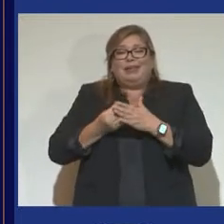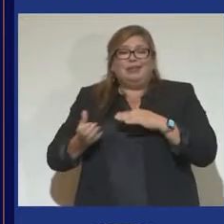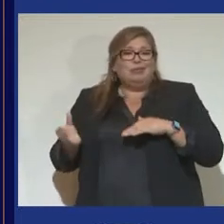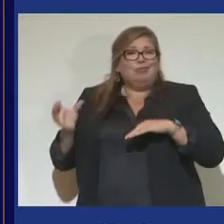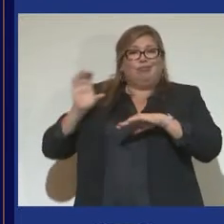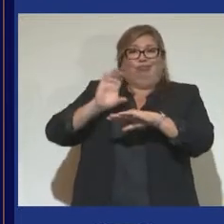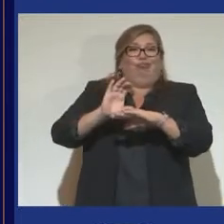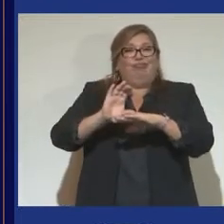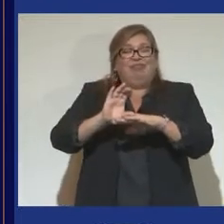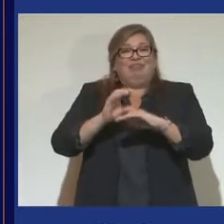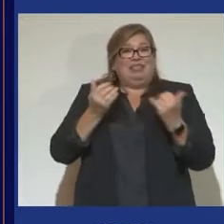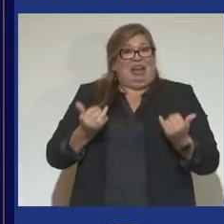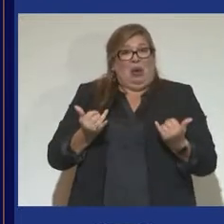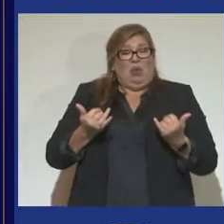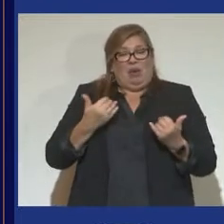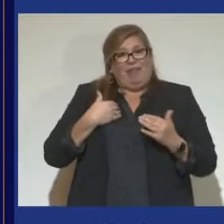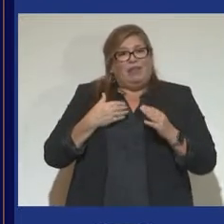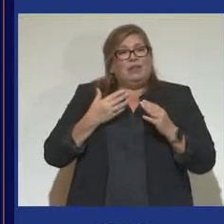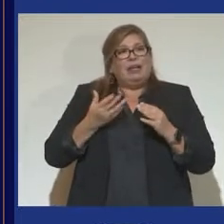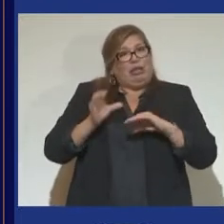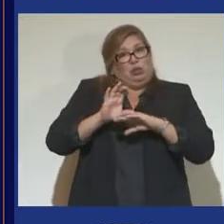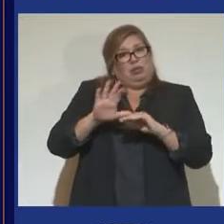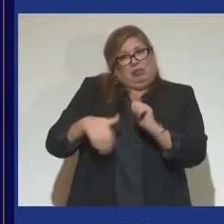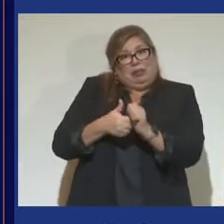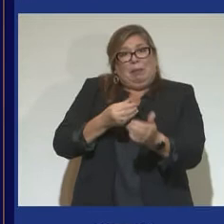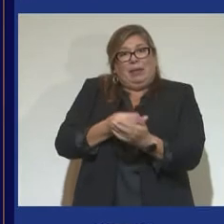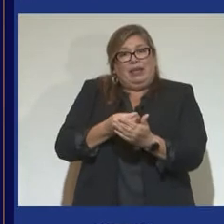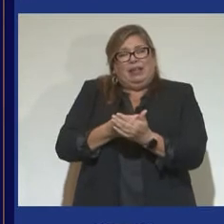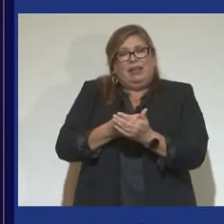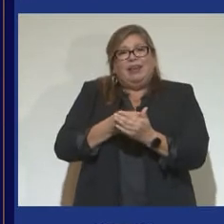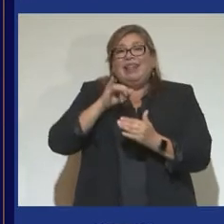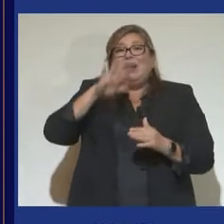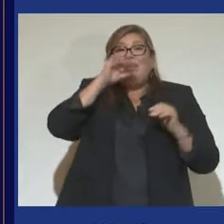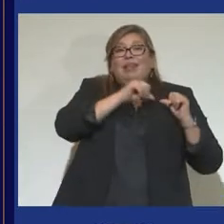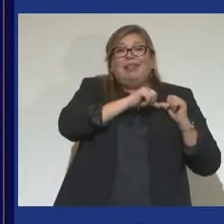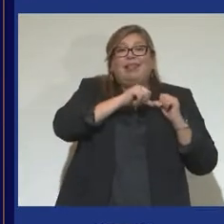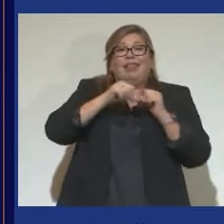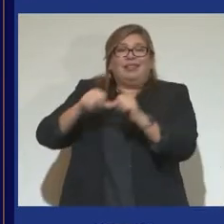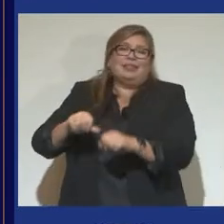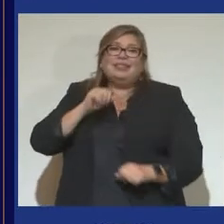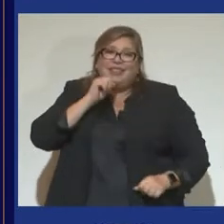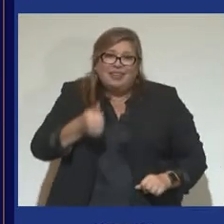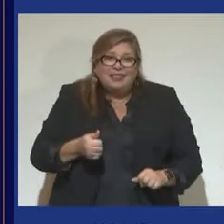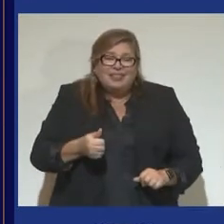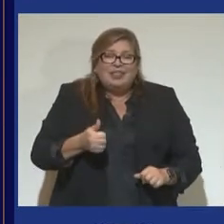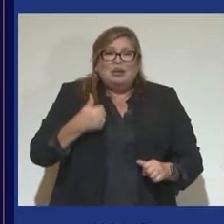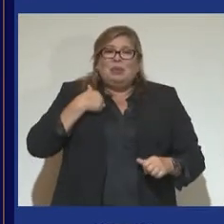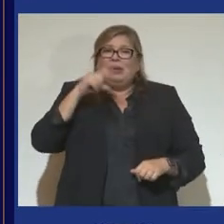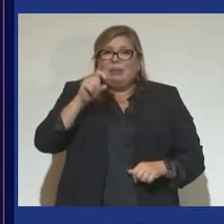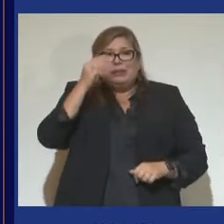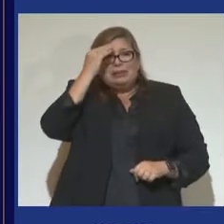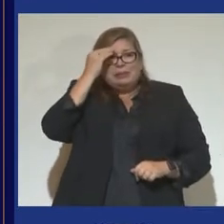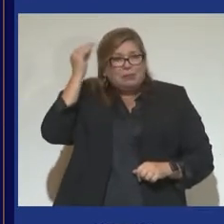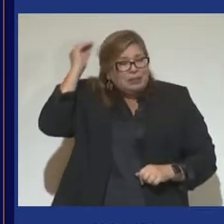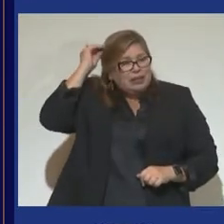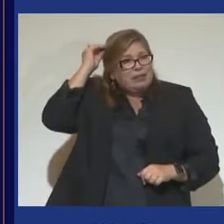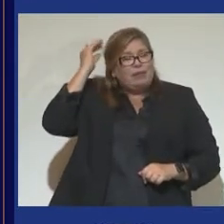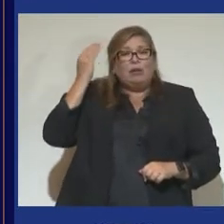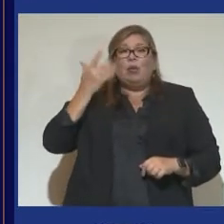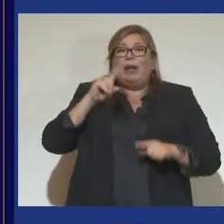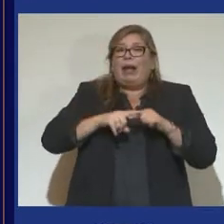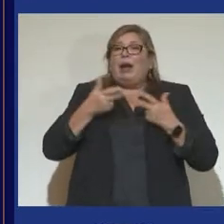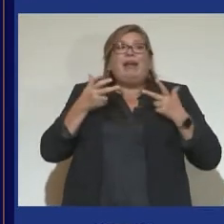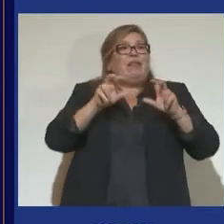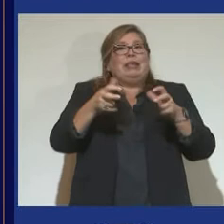de mucho superávit es sin mucha energía no es permanente y tenemos que estar conscientes de